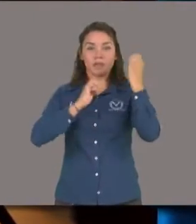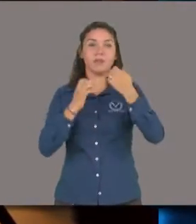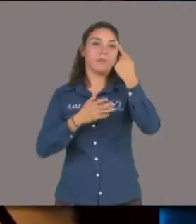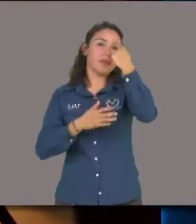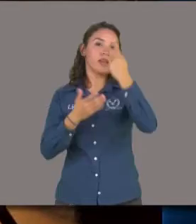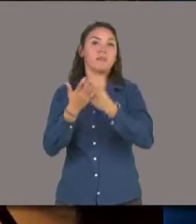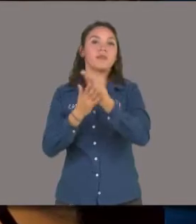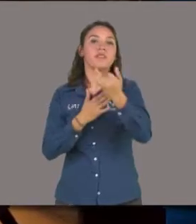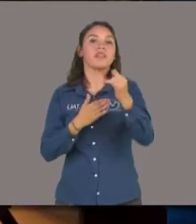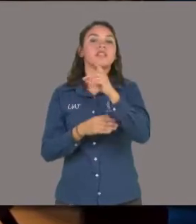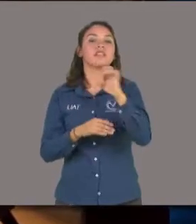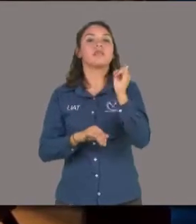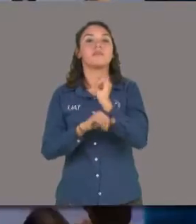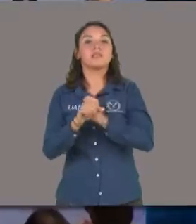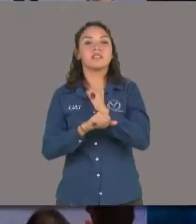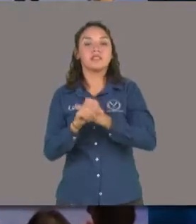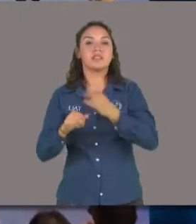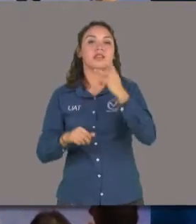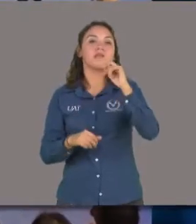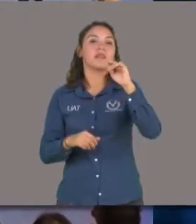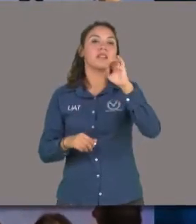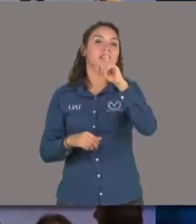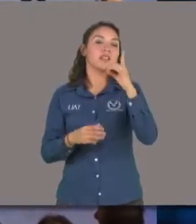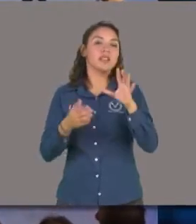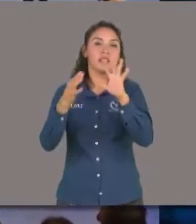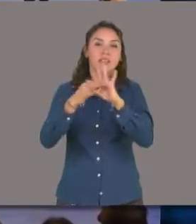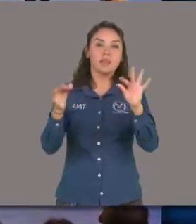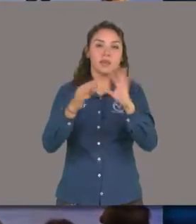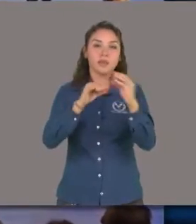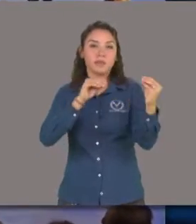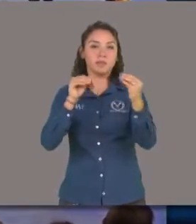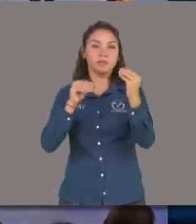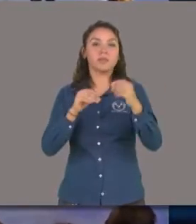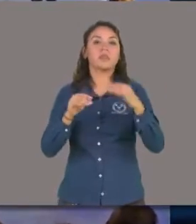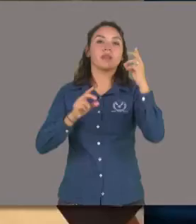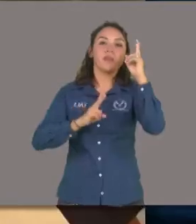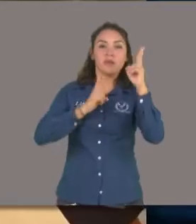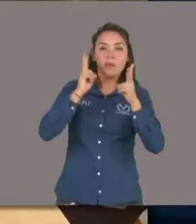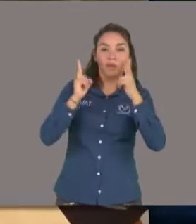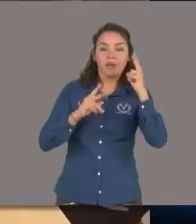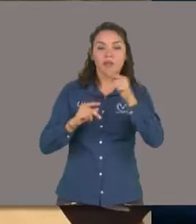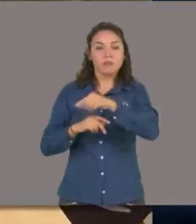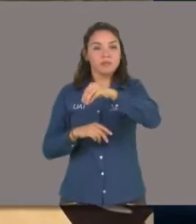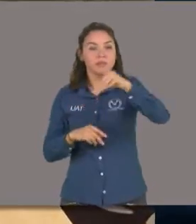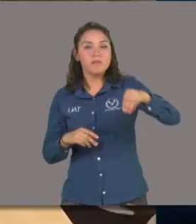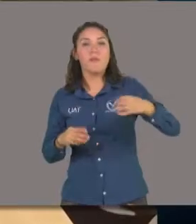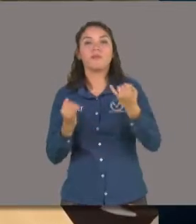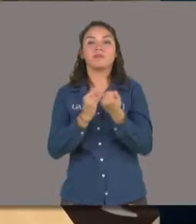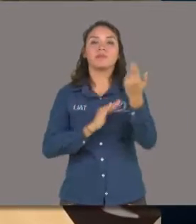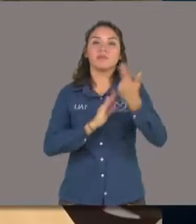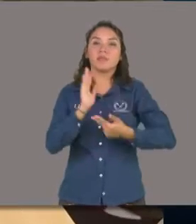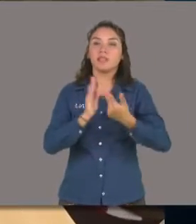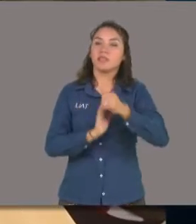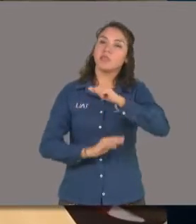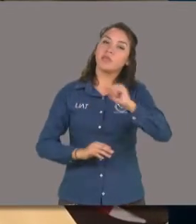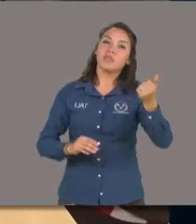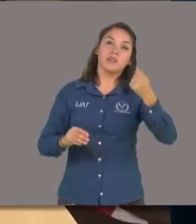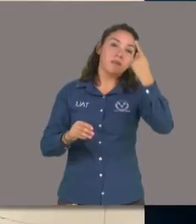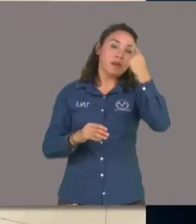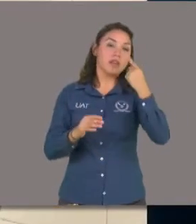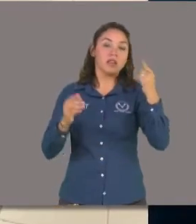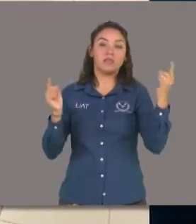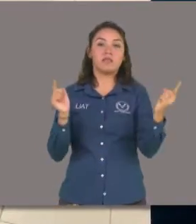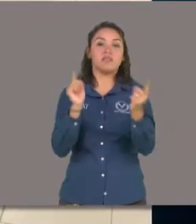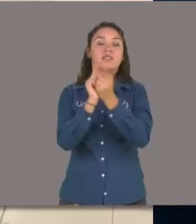carteles de proyectos de investigación, paneles de discusión, visitas guiadas a empresas locales, talleres y otras actividades se programaron en el